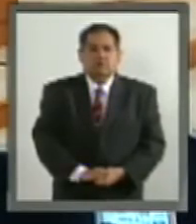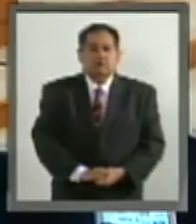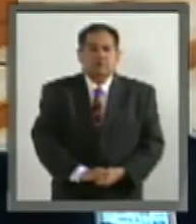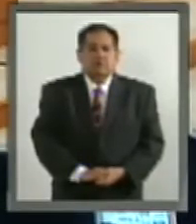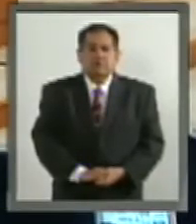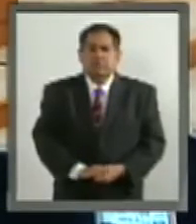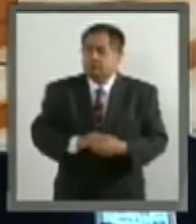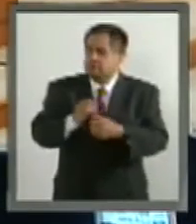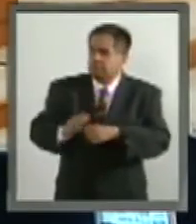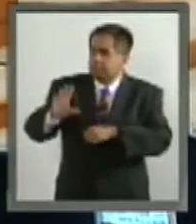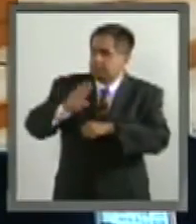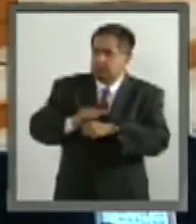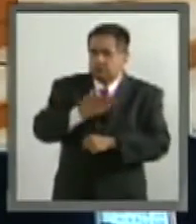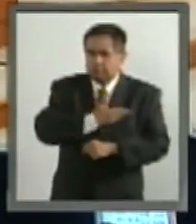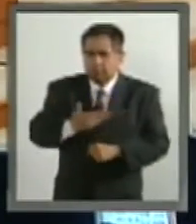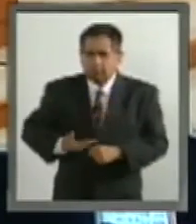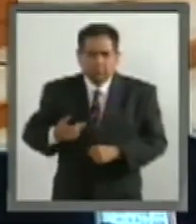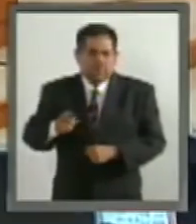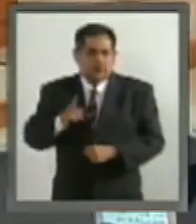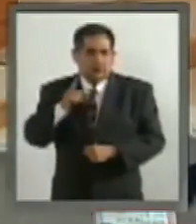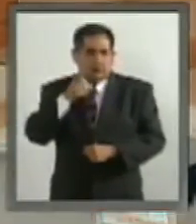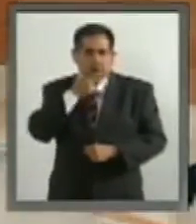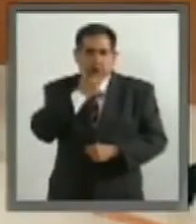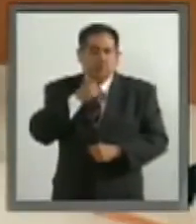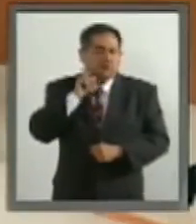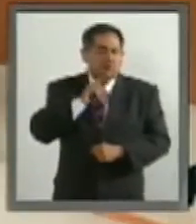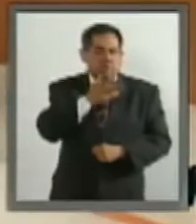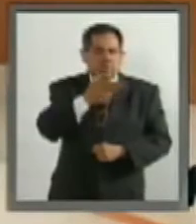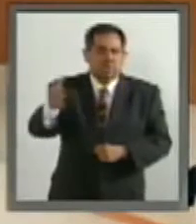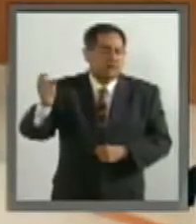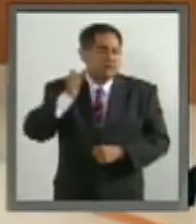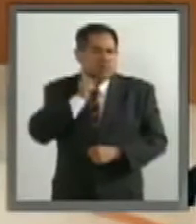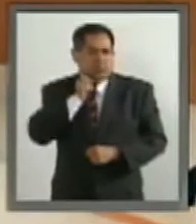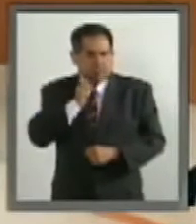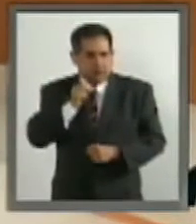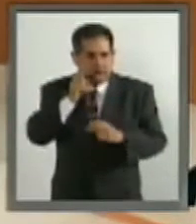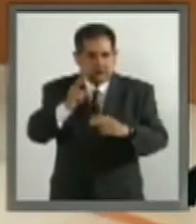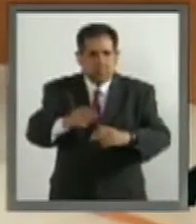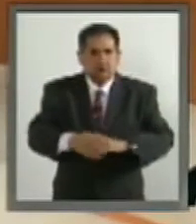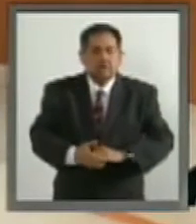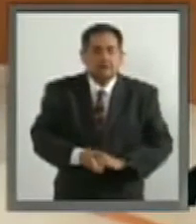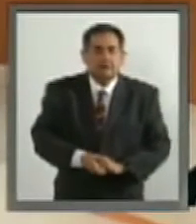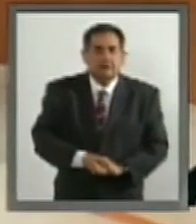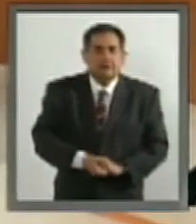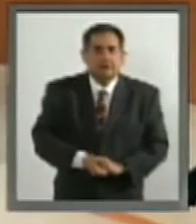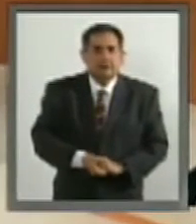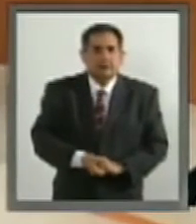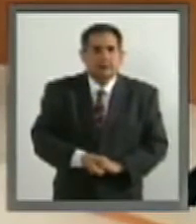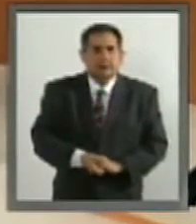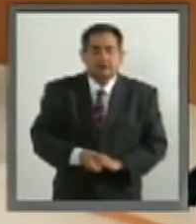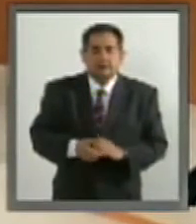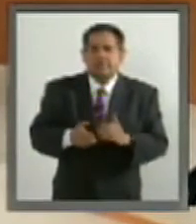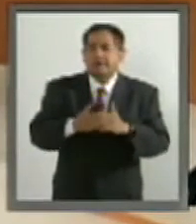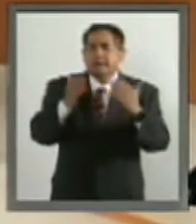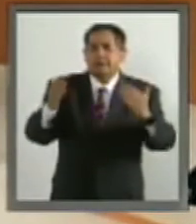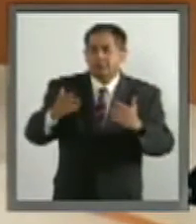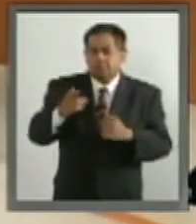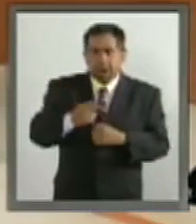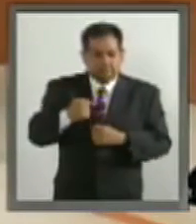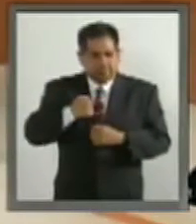Con su venia, señor presidente, señoras senadoras, señores senadores. No podía dejar